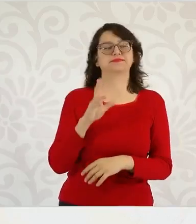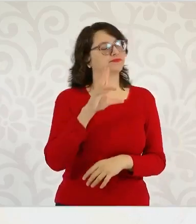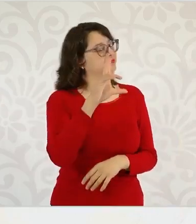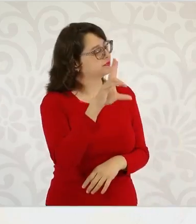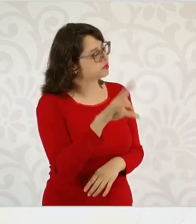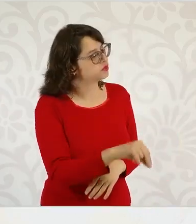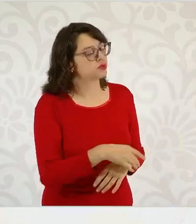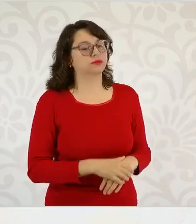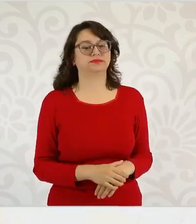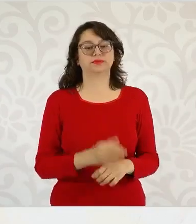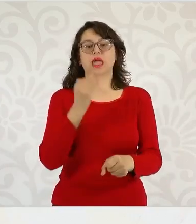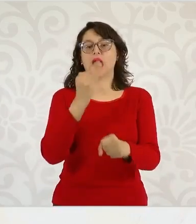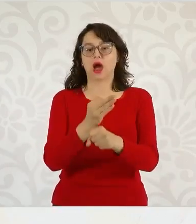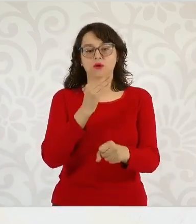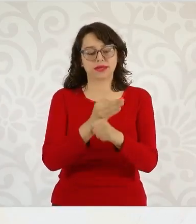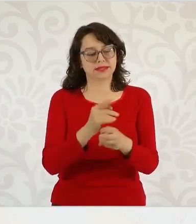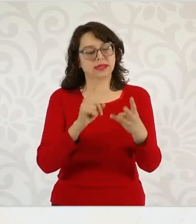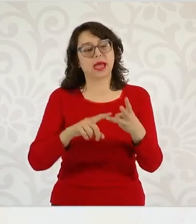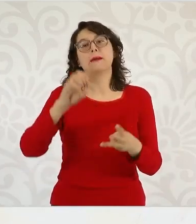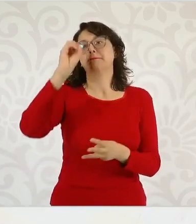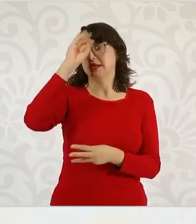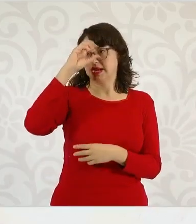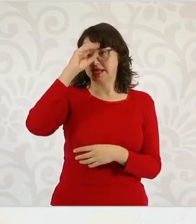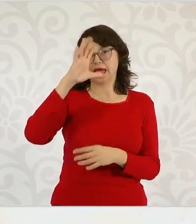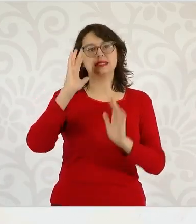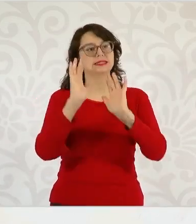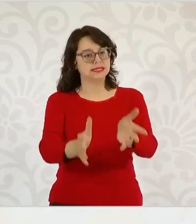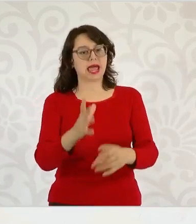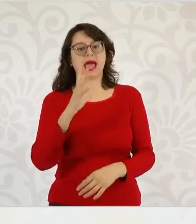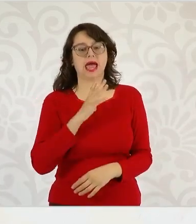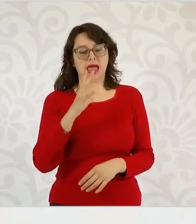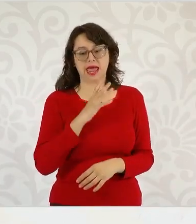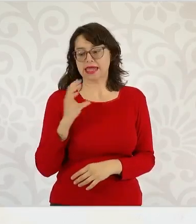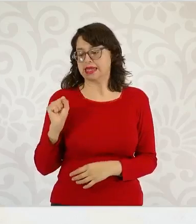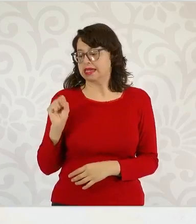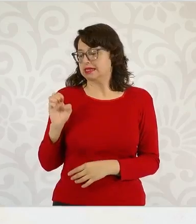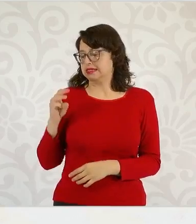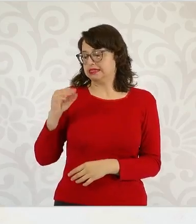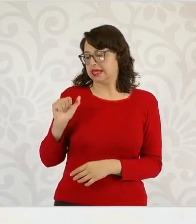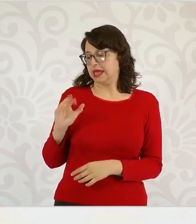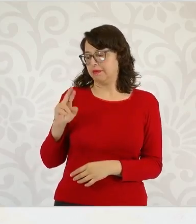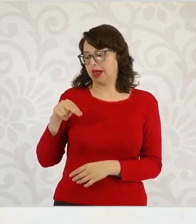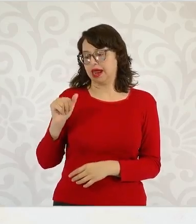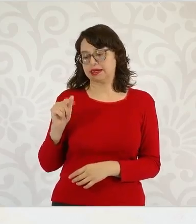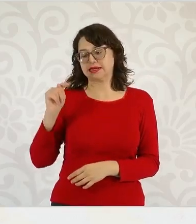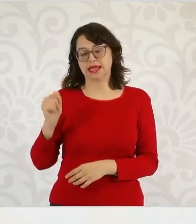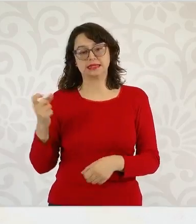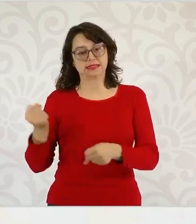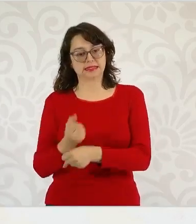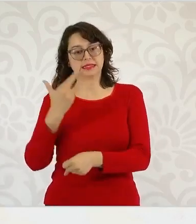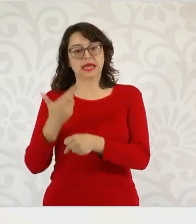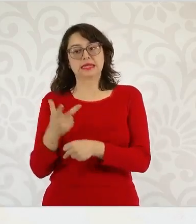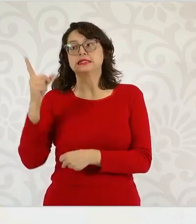existe actualmente, la secretaria de Semarnat, Alicia Bárcenas, está trabajando